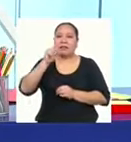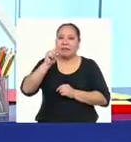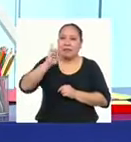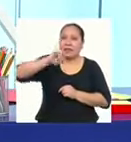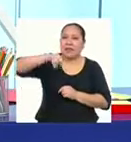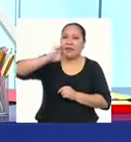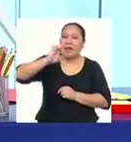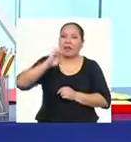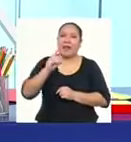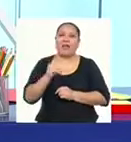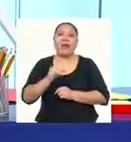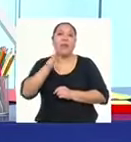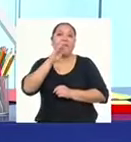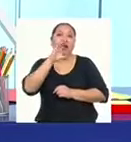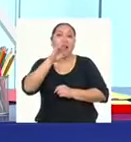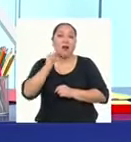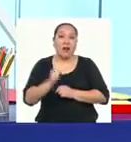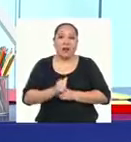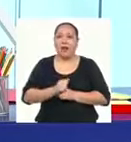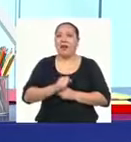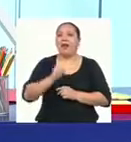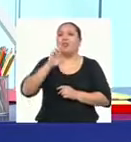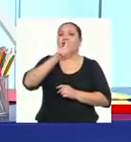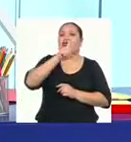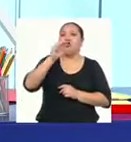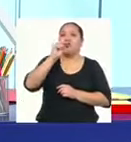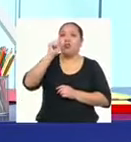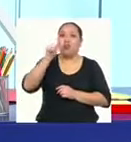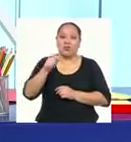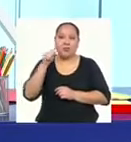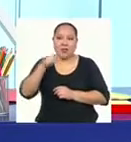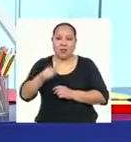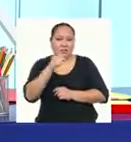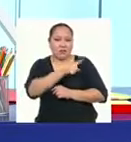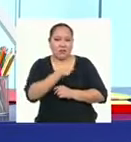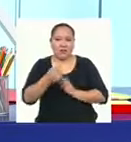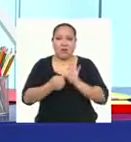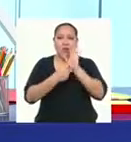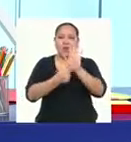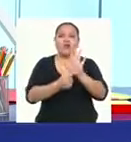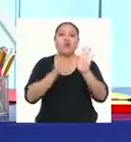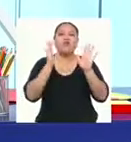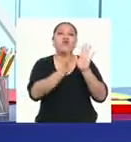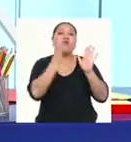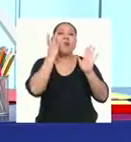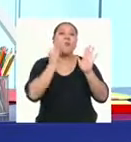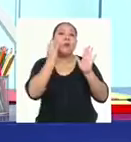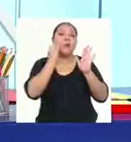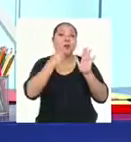Llosa y Susana Baca son personas que han sacado de su experiencia como peruanas y peruanos los